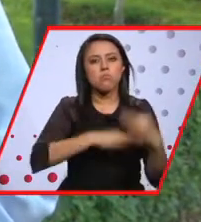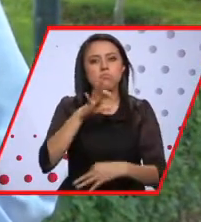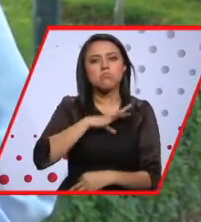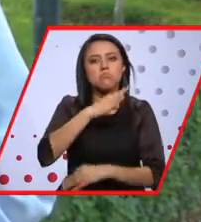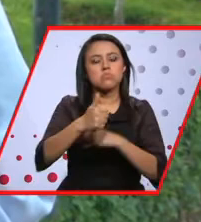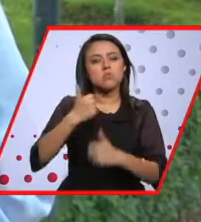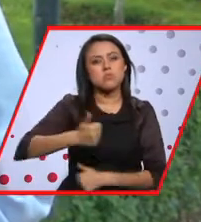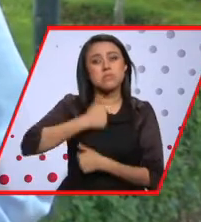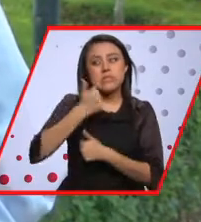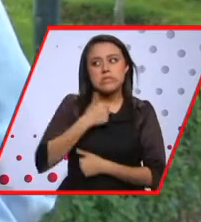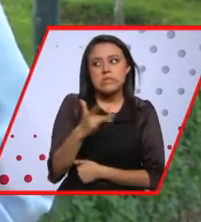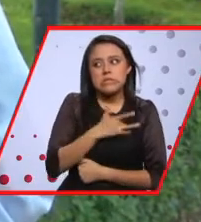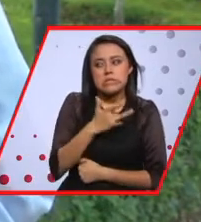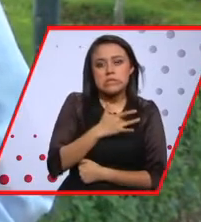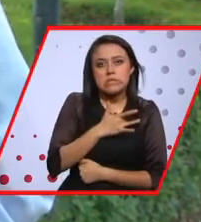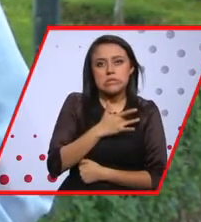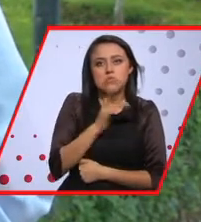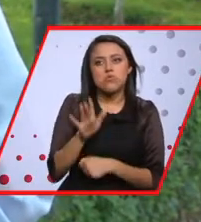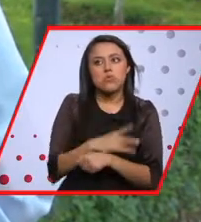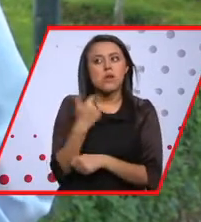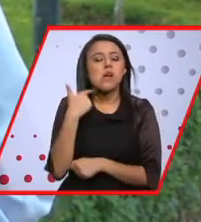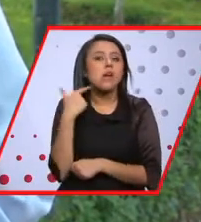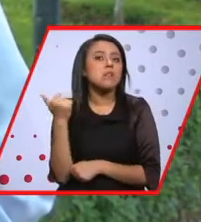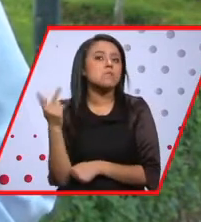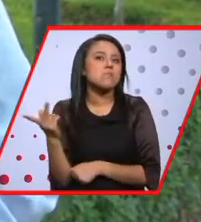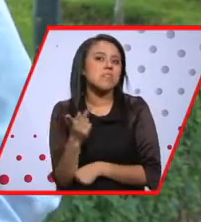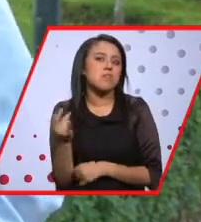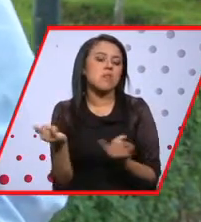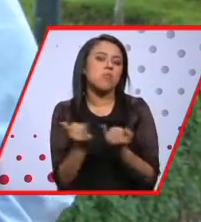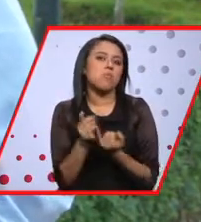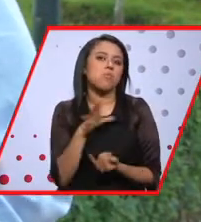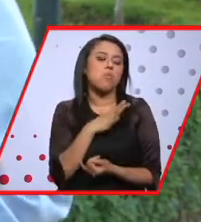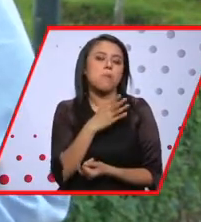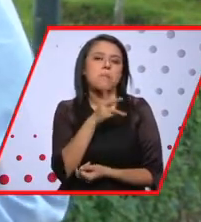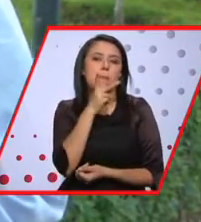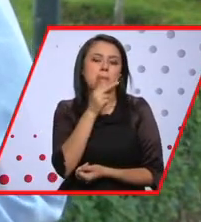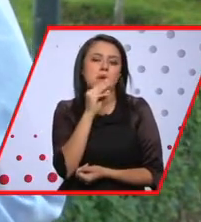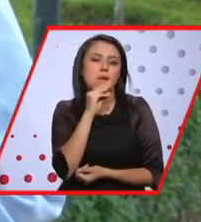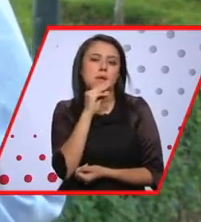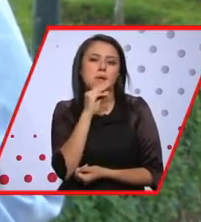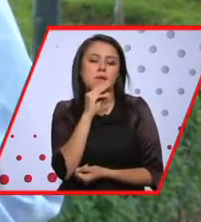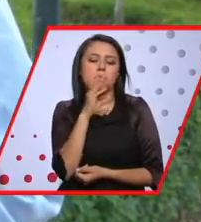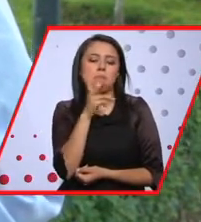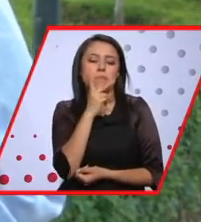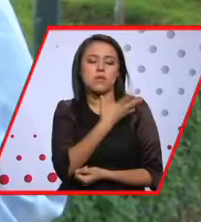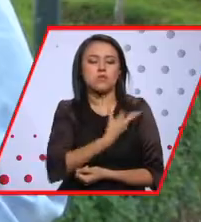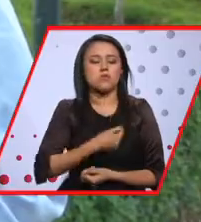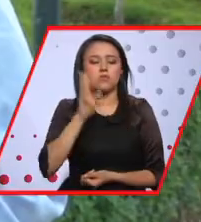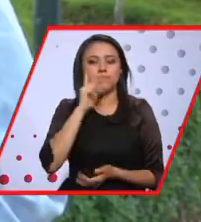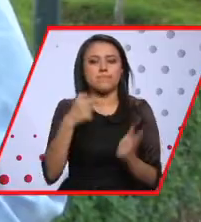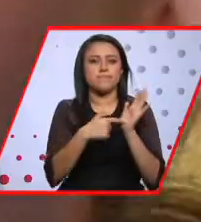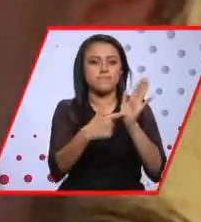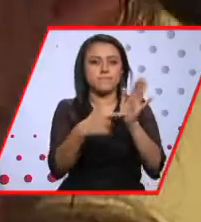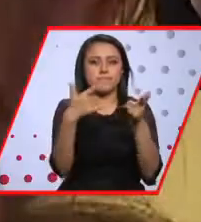que se siente amenazada por su expareja y padre de sus hijos. Veamos a continuación esta historia.